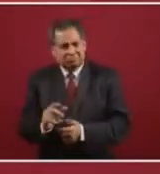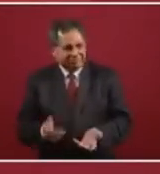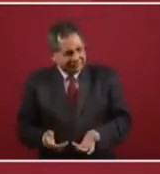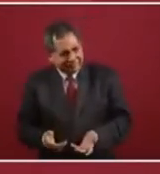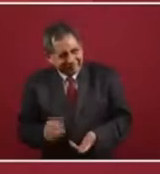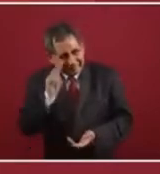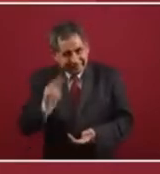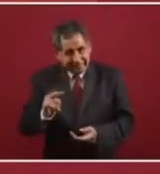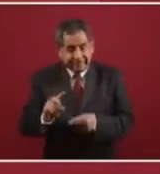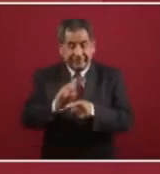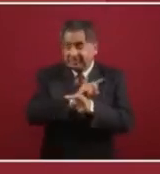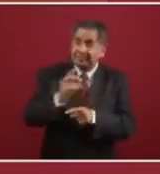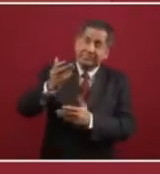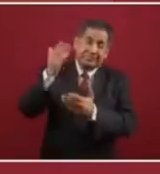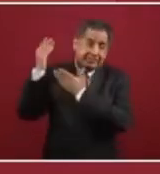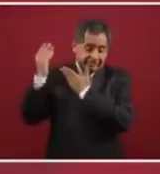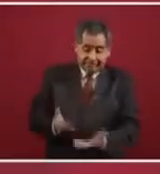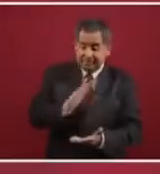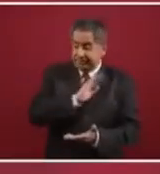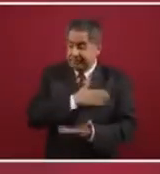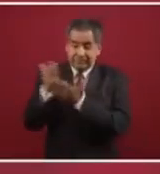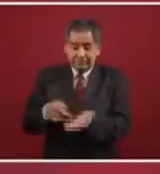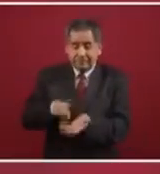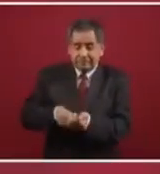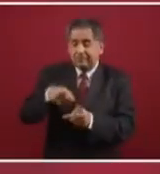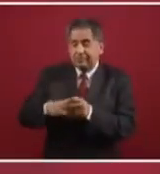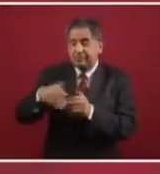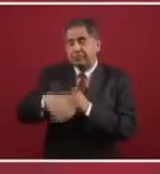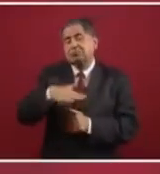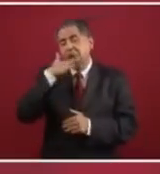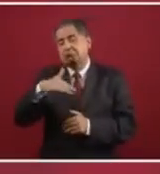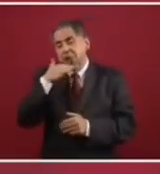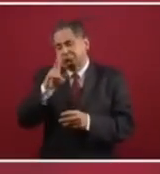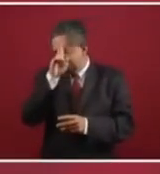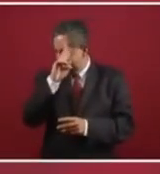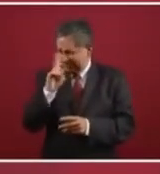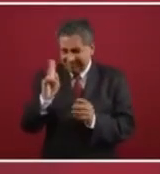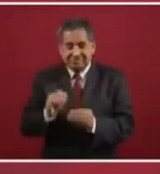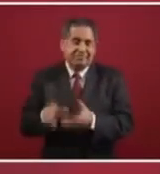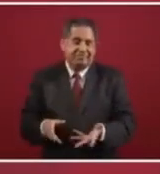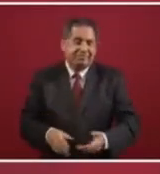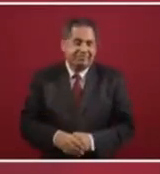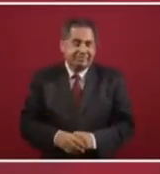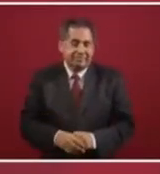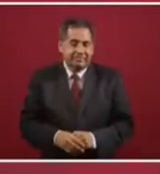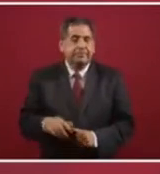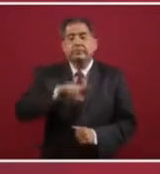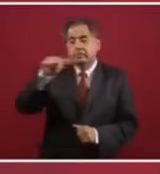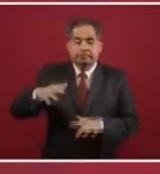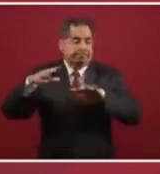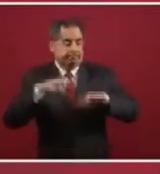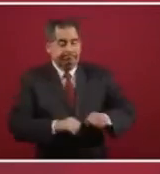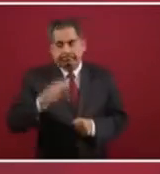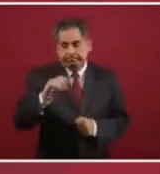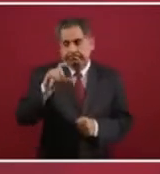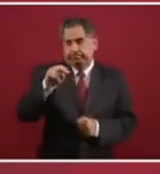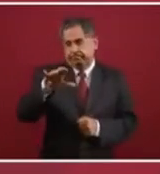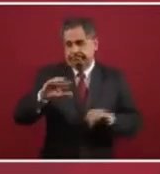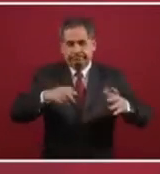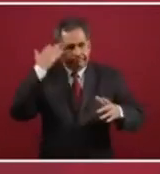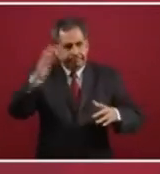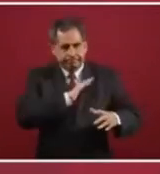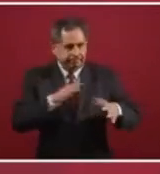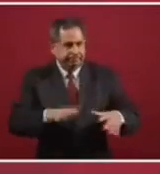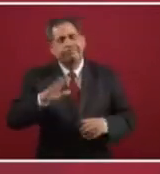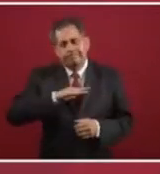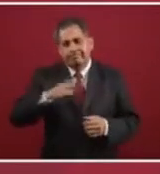Desde la llegada de los conquistadores. Durante la colonia, bueno, hay otros